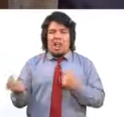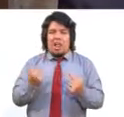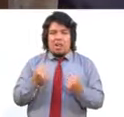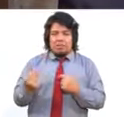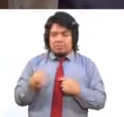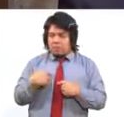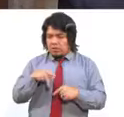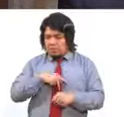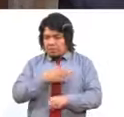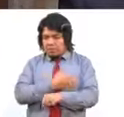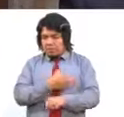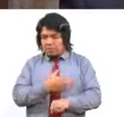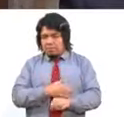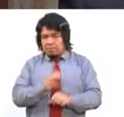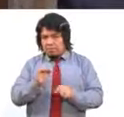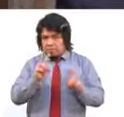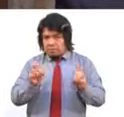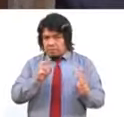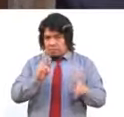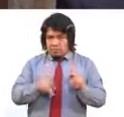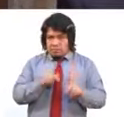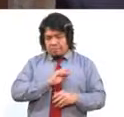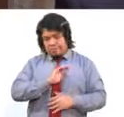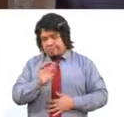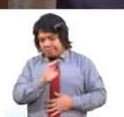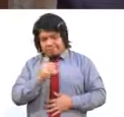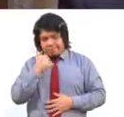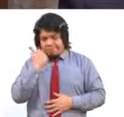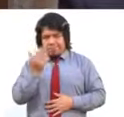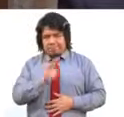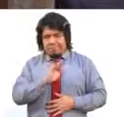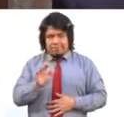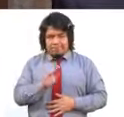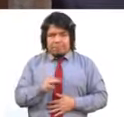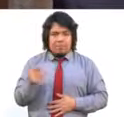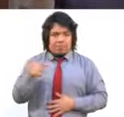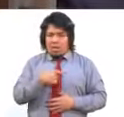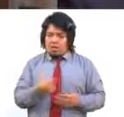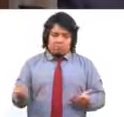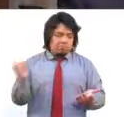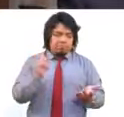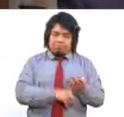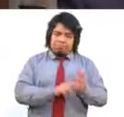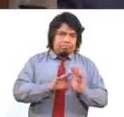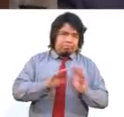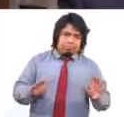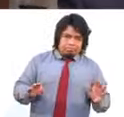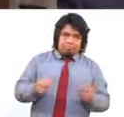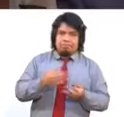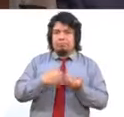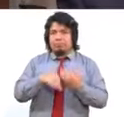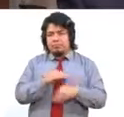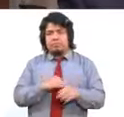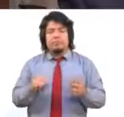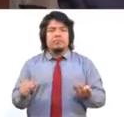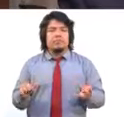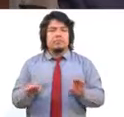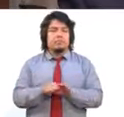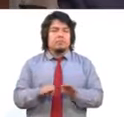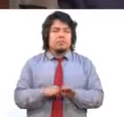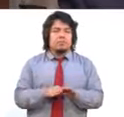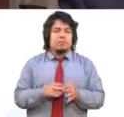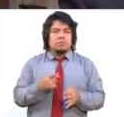mis compañeros sobre esos temas, más bien hay que la unidad interna y en todo caso lo que estamos